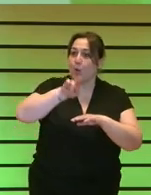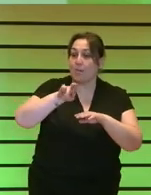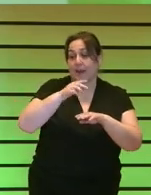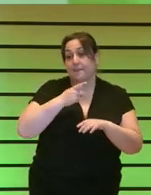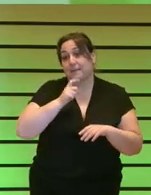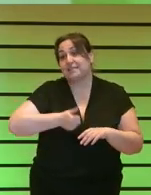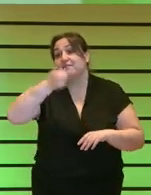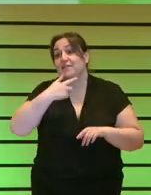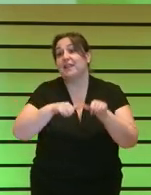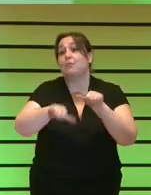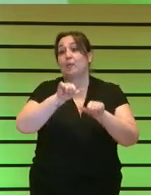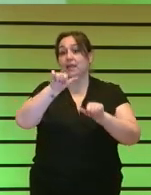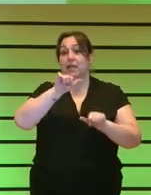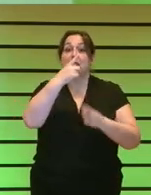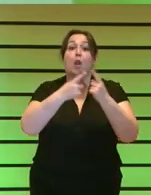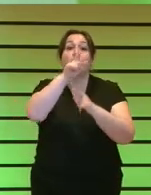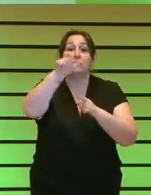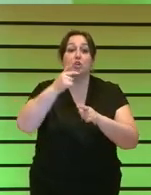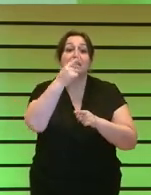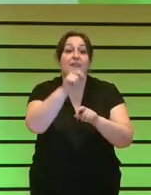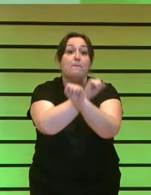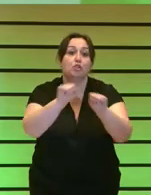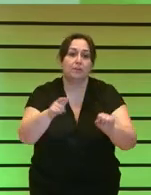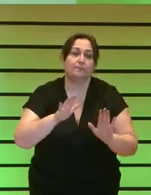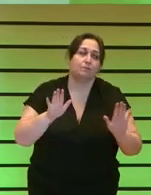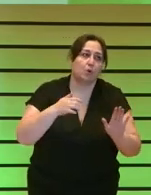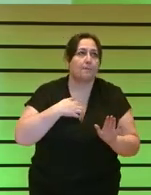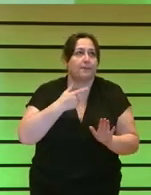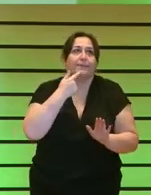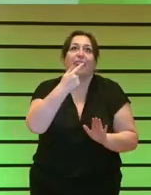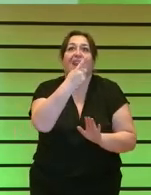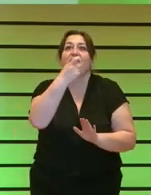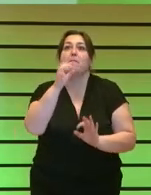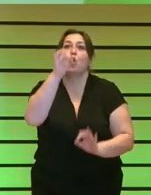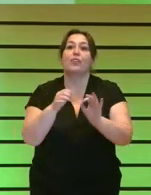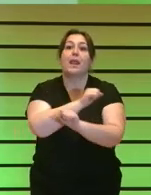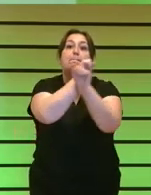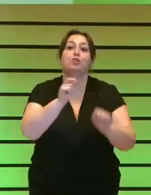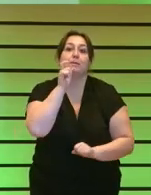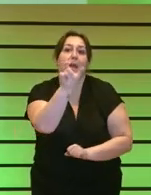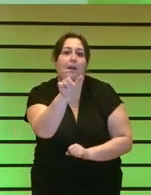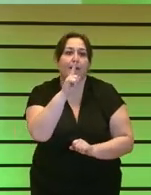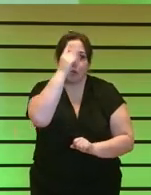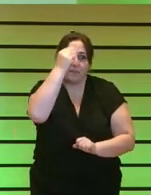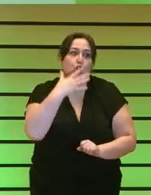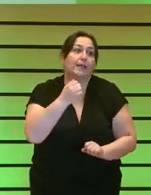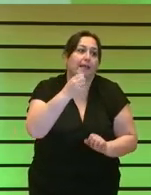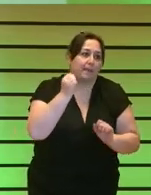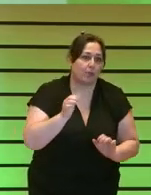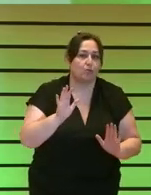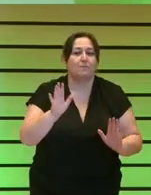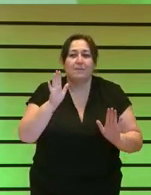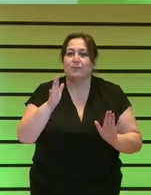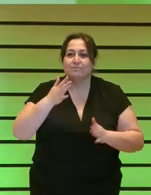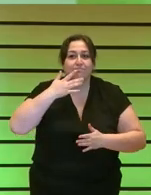hay quien dice que imposible yo no a mí decide imposible 100% siempre me resulta demasiado atrevido no pero bueno lo más difícil Efectivamente